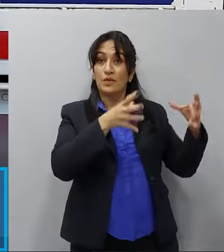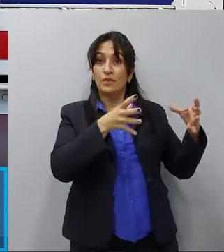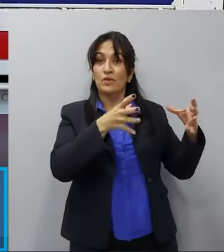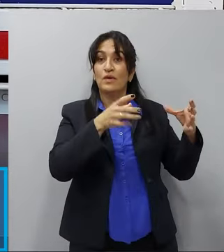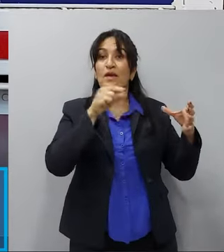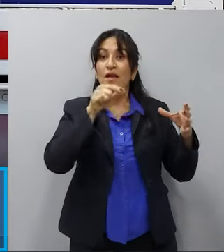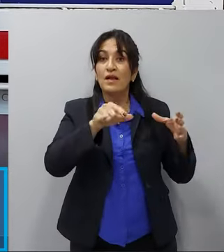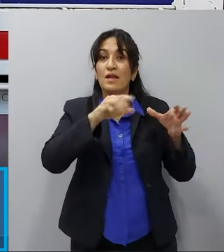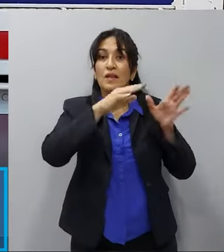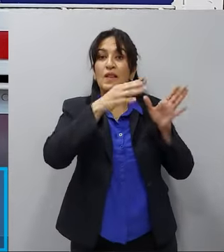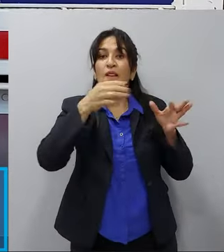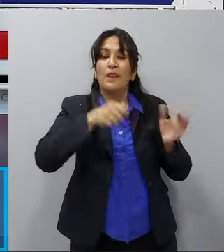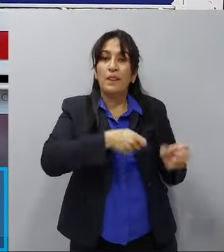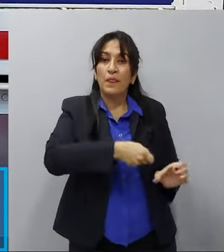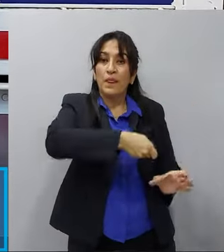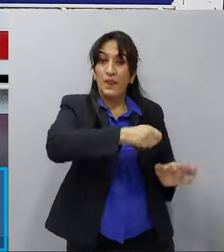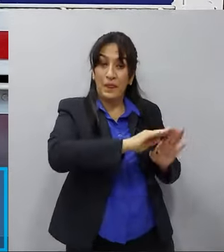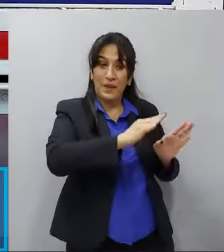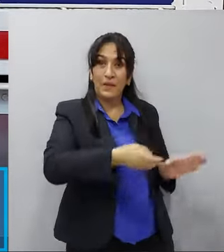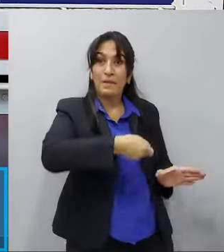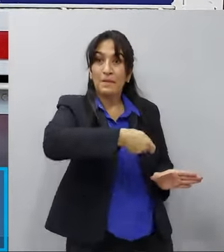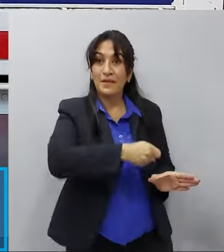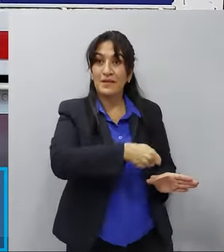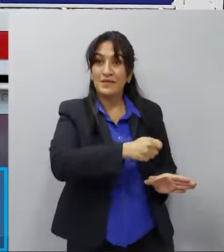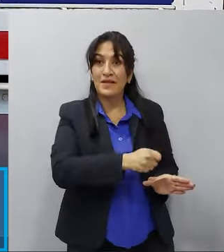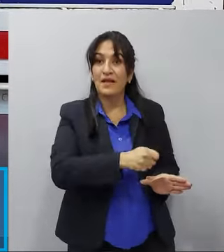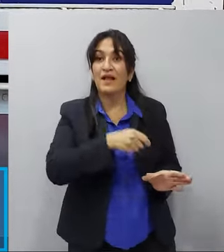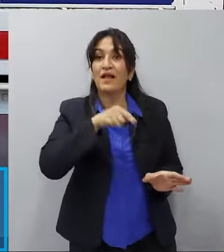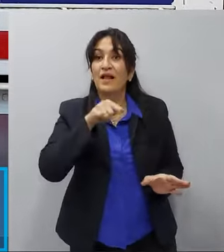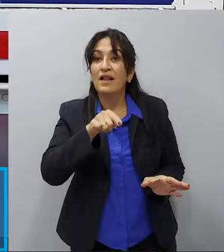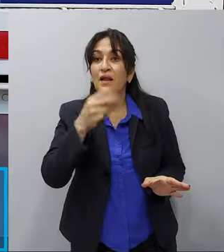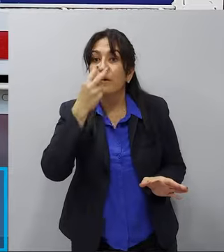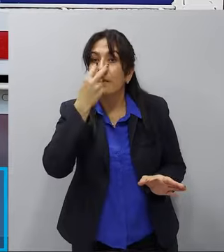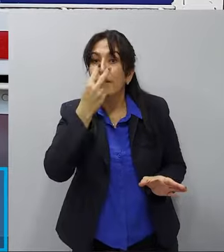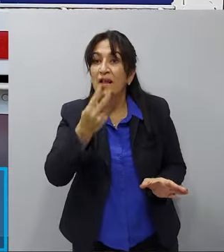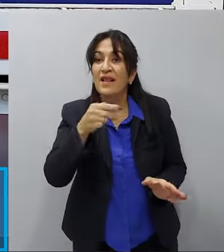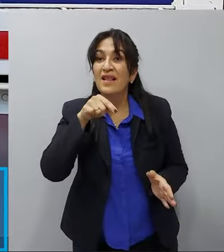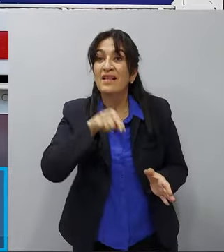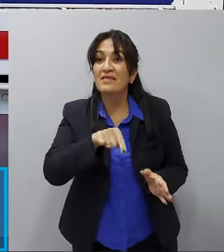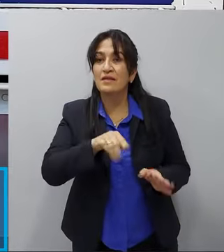y colocamos sobre el dispenser natural, verificando de que este